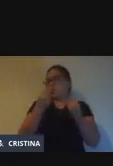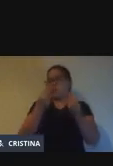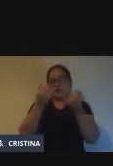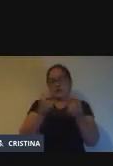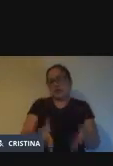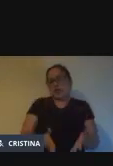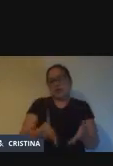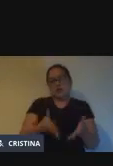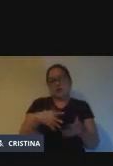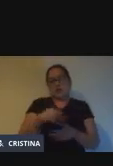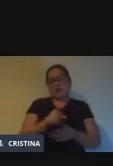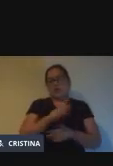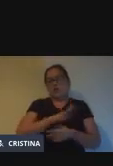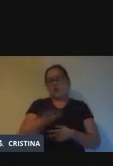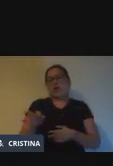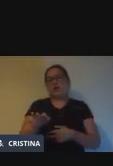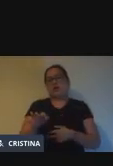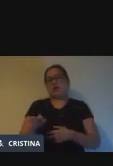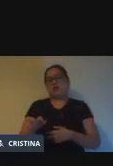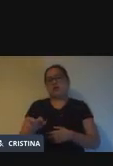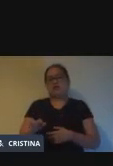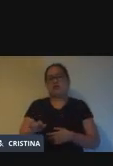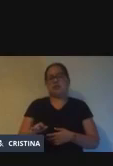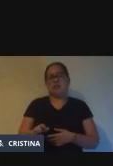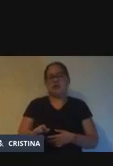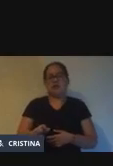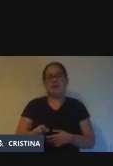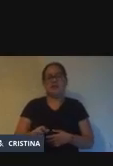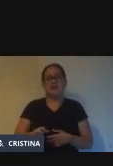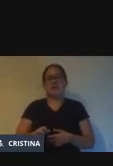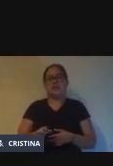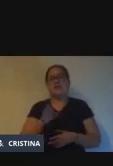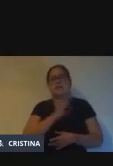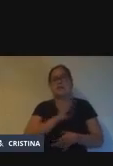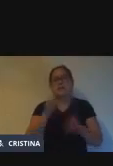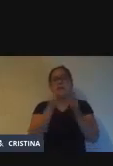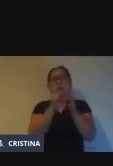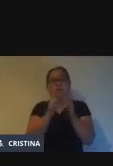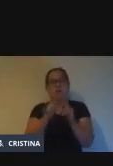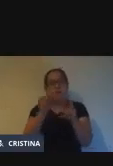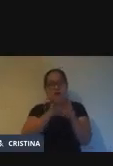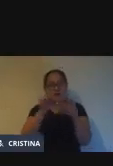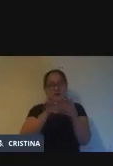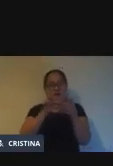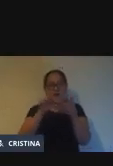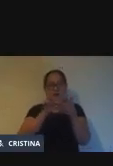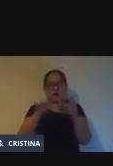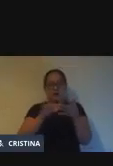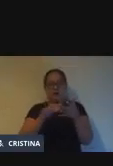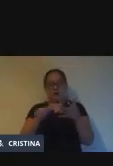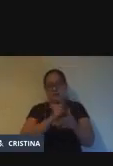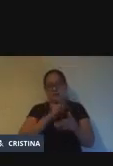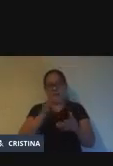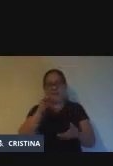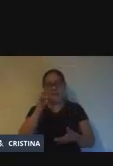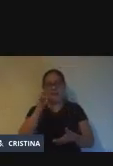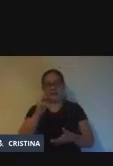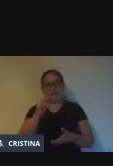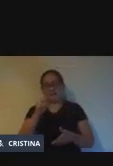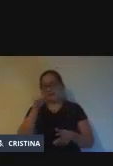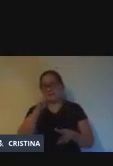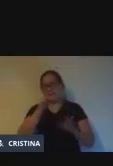ya, donde jalarle para que ya haya más cortos ese texto en